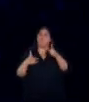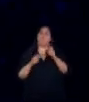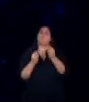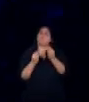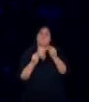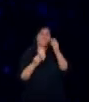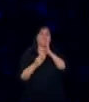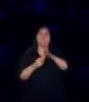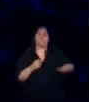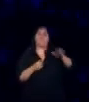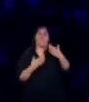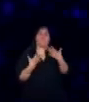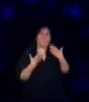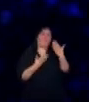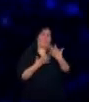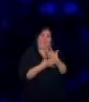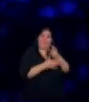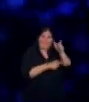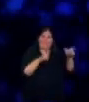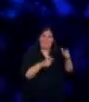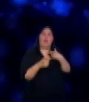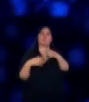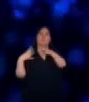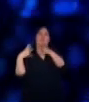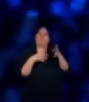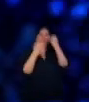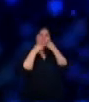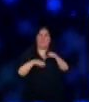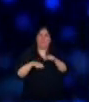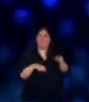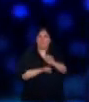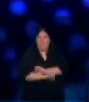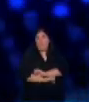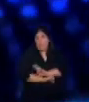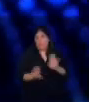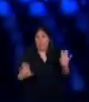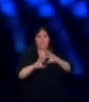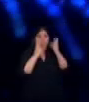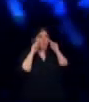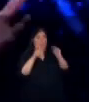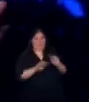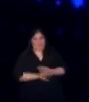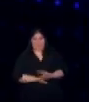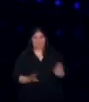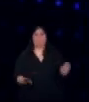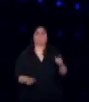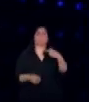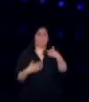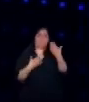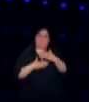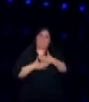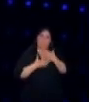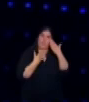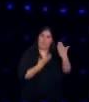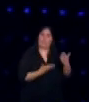muchas veces en función de la conversación pública. Y en Las PASO, obviamente, que hubo tres candidatos que concentraron la mayor parte de los votos y dos que quedaron